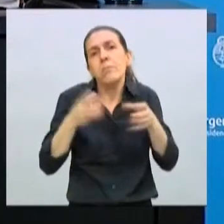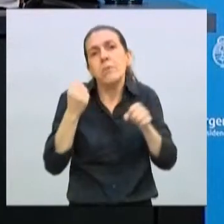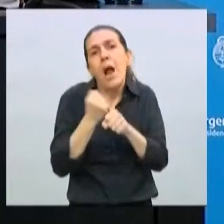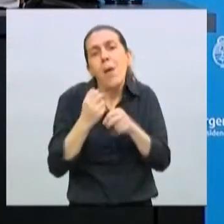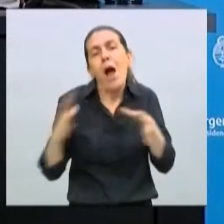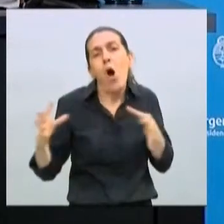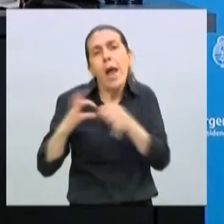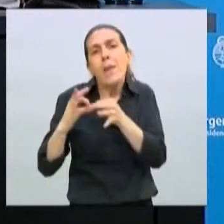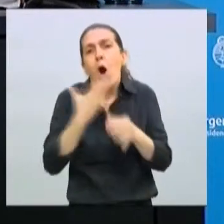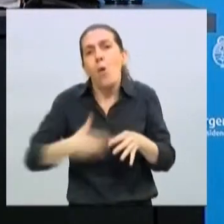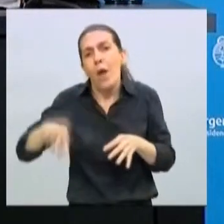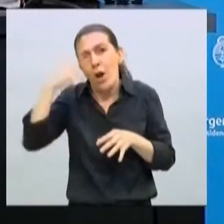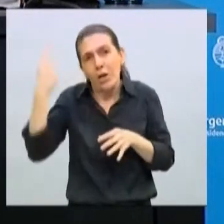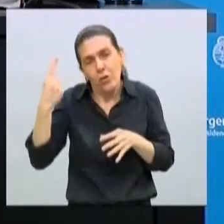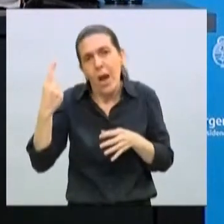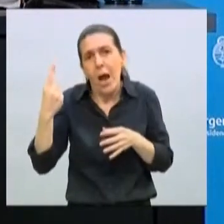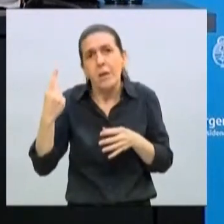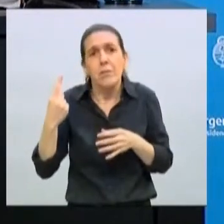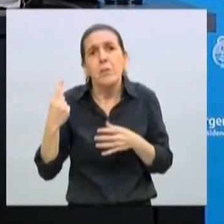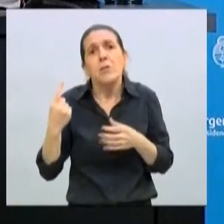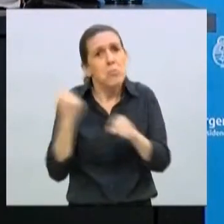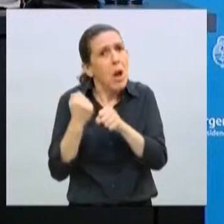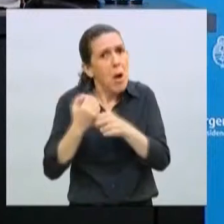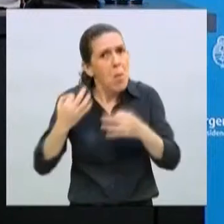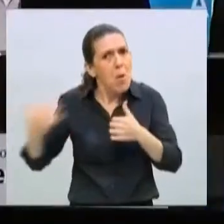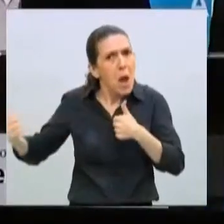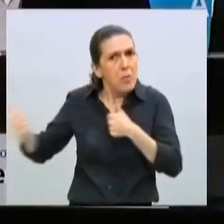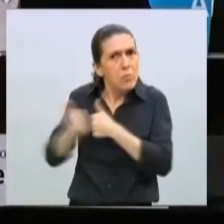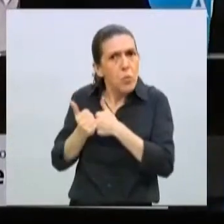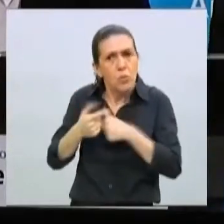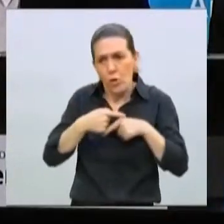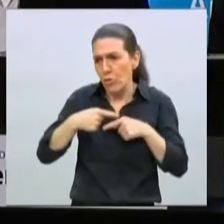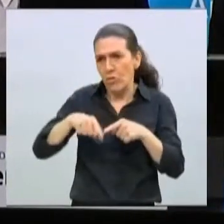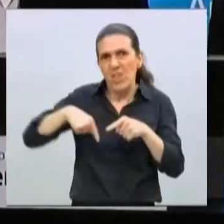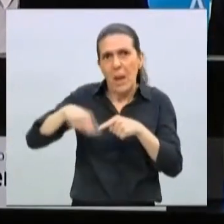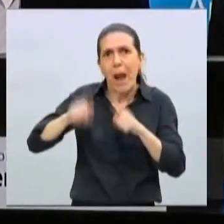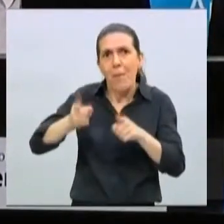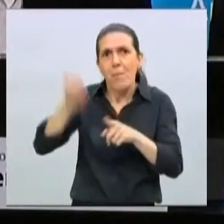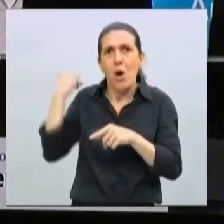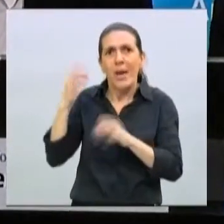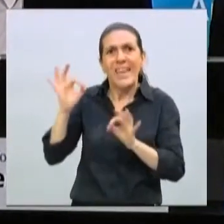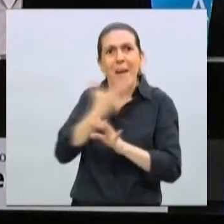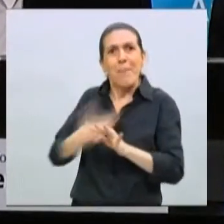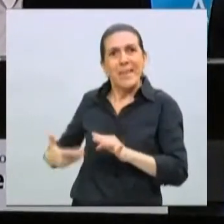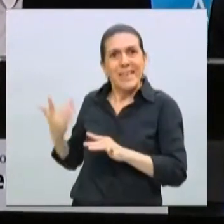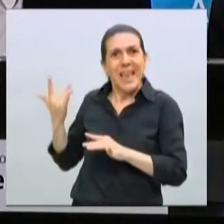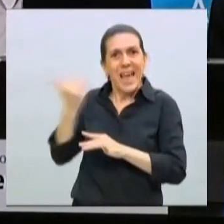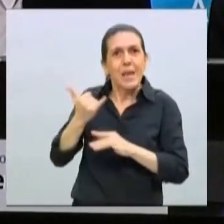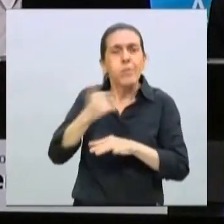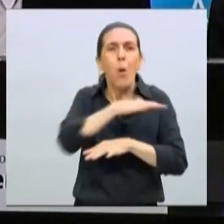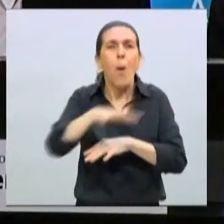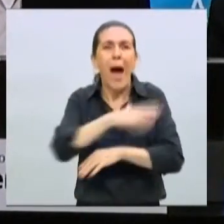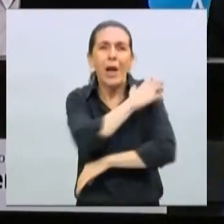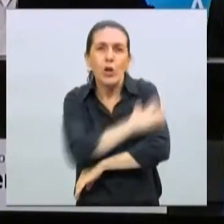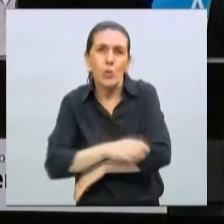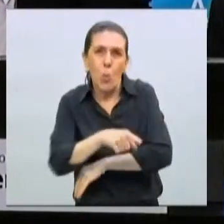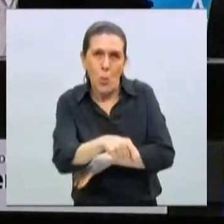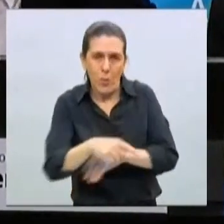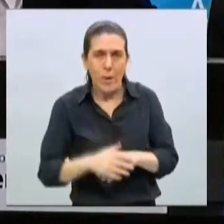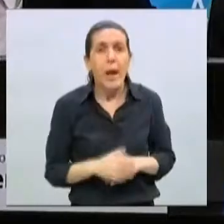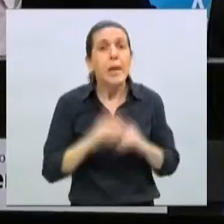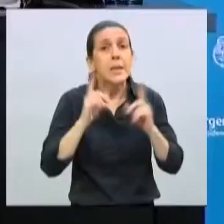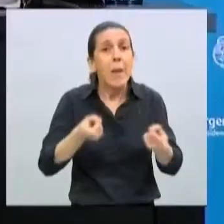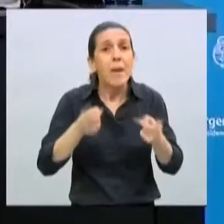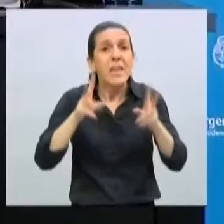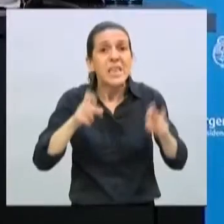Nacional. Así que en ese sentido estamos trabajando bien. Trabajamos esta semana, como decía el presidente, en los barrios más vulnerables. Respecto a